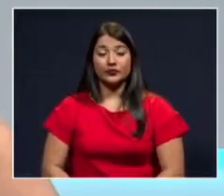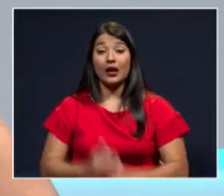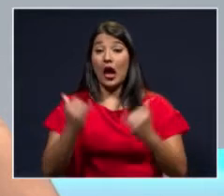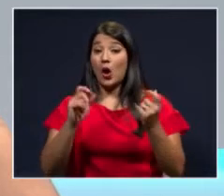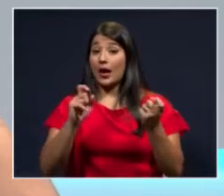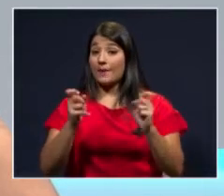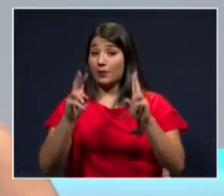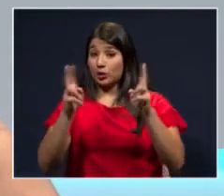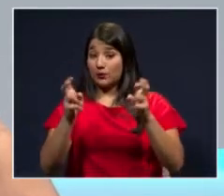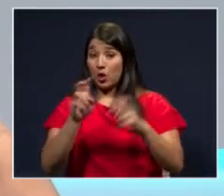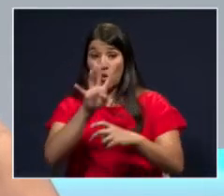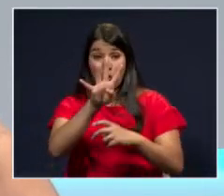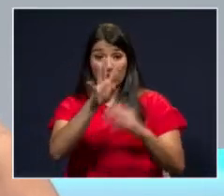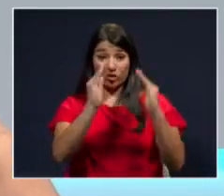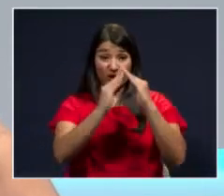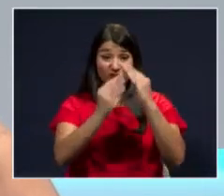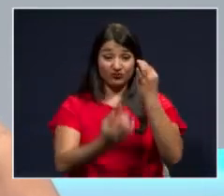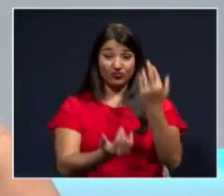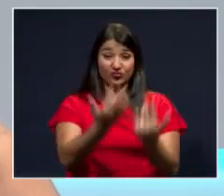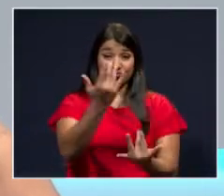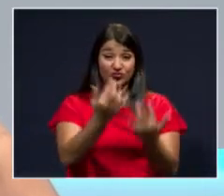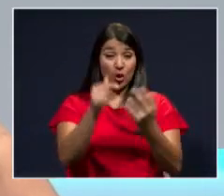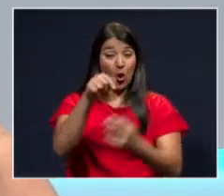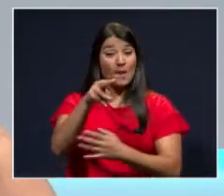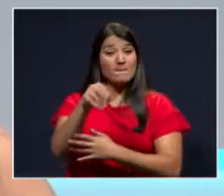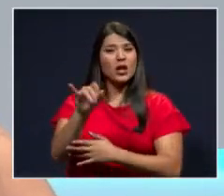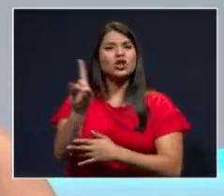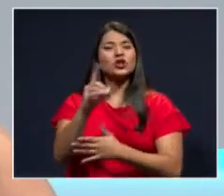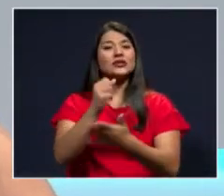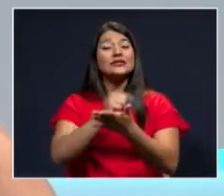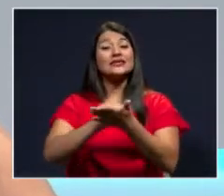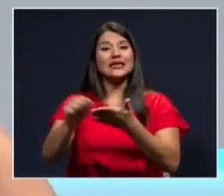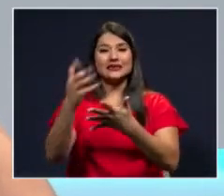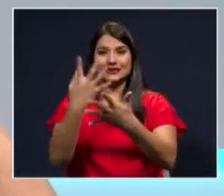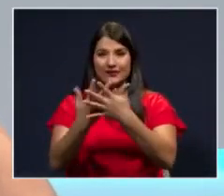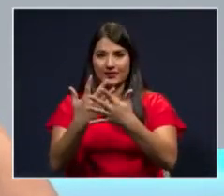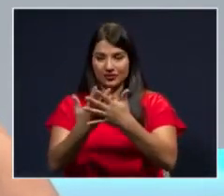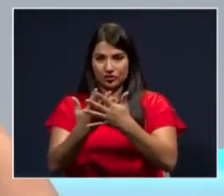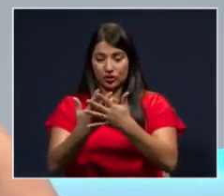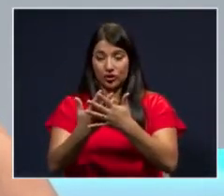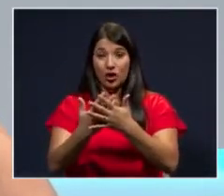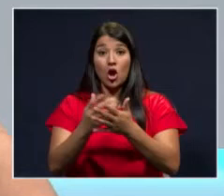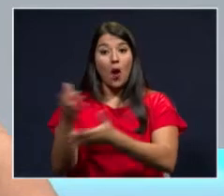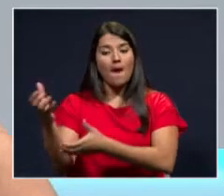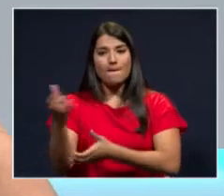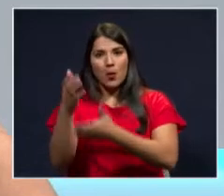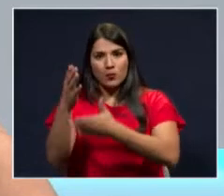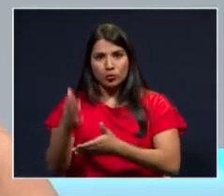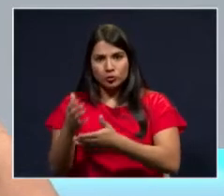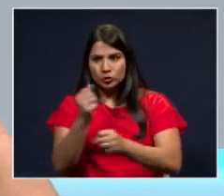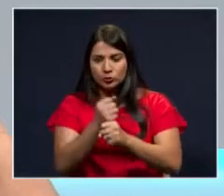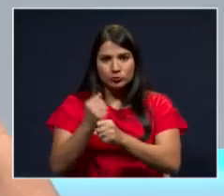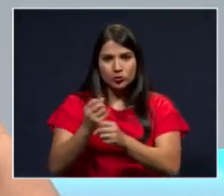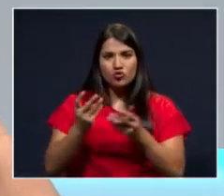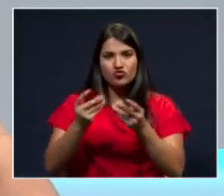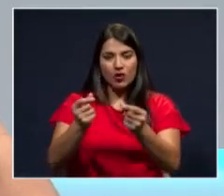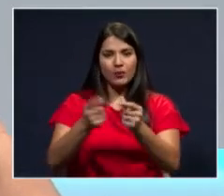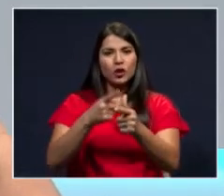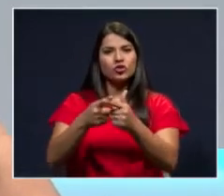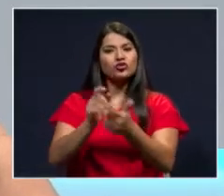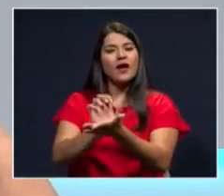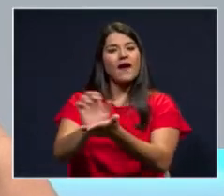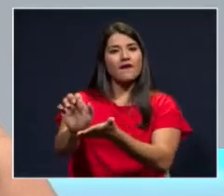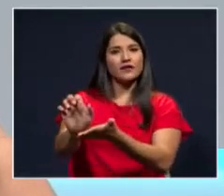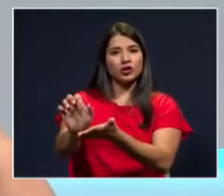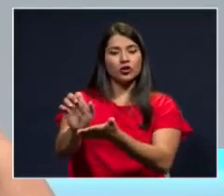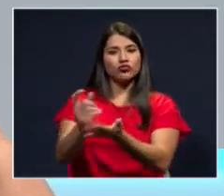Cambiamos de tema. 4 casas se quemaron este miércoles en San Sebastián. La rápida acción de los bomberos evitó que el fuego se propagara a las